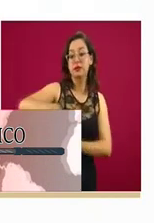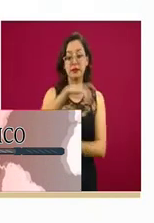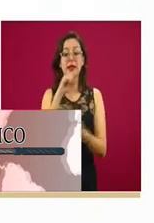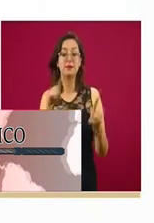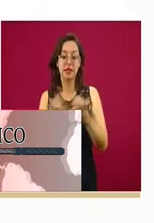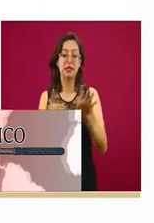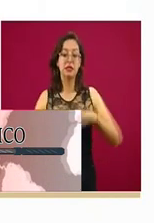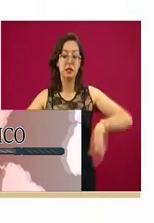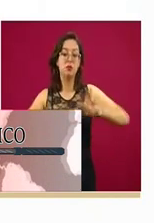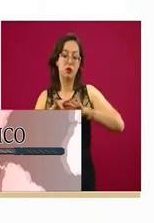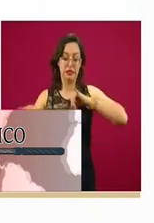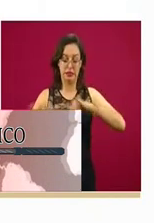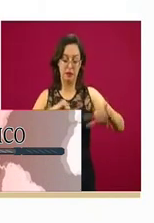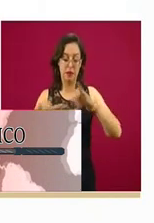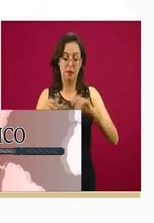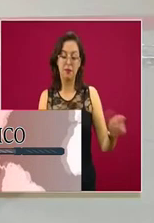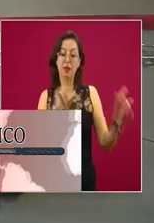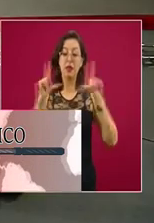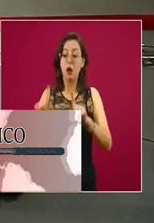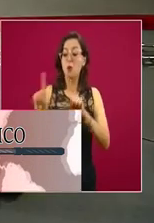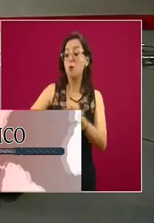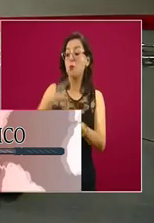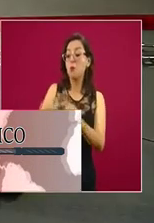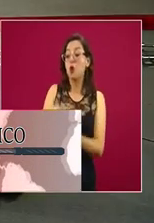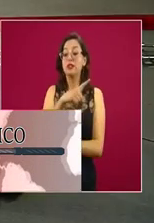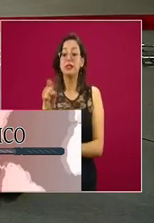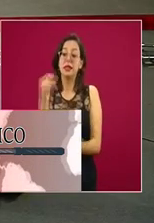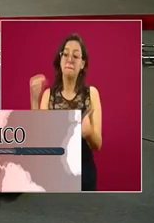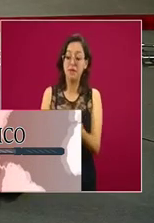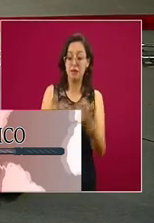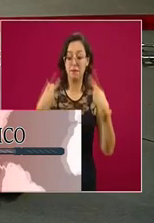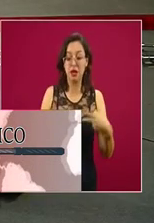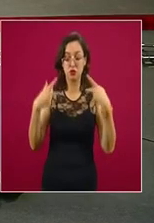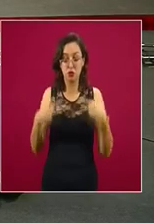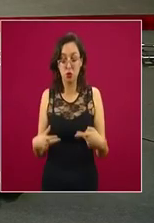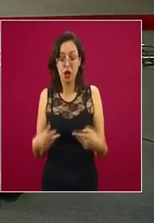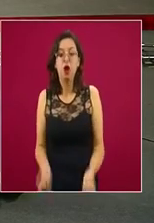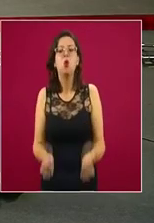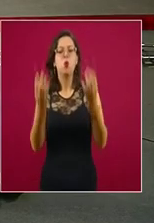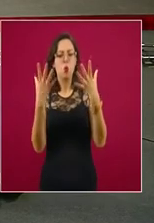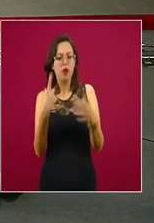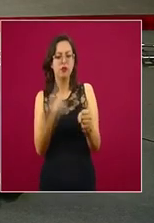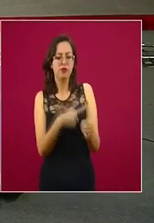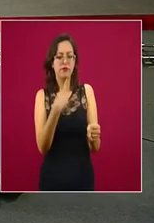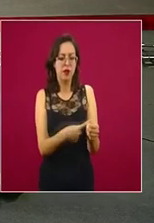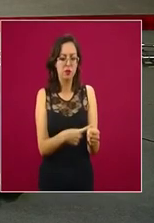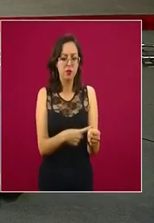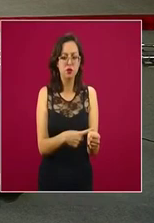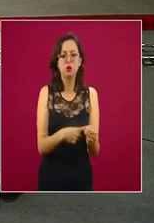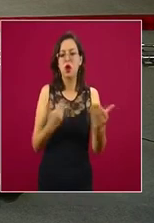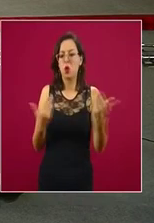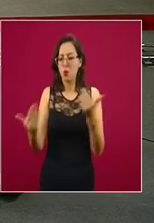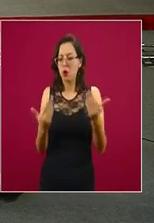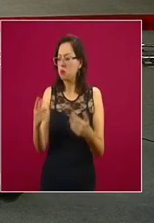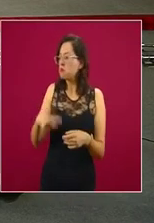mapa, que es la incidencia. Incidencia es un término técnico para decir cuántos tienen enfermedad en